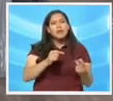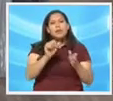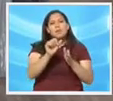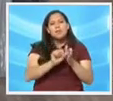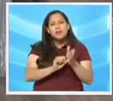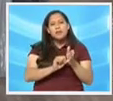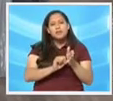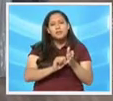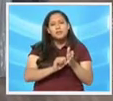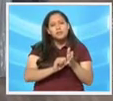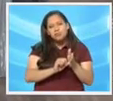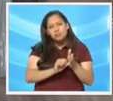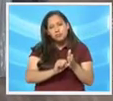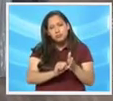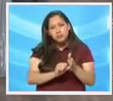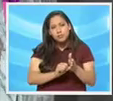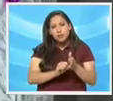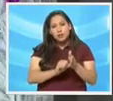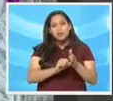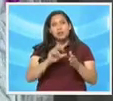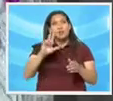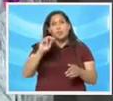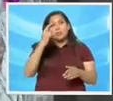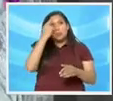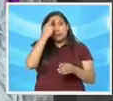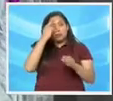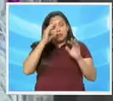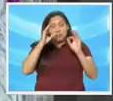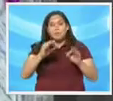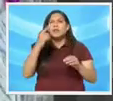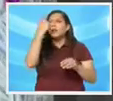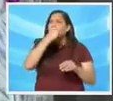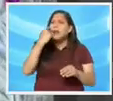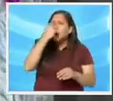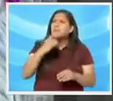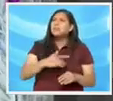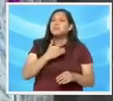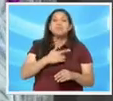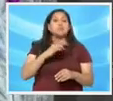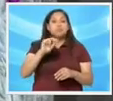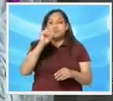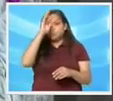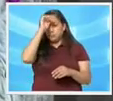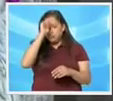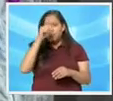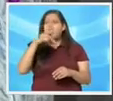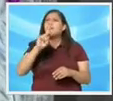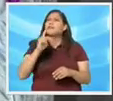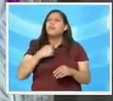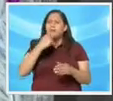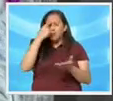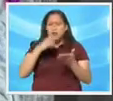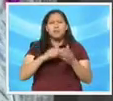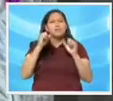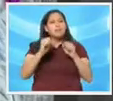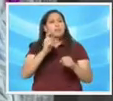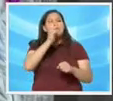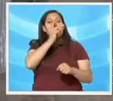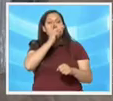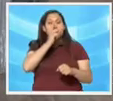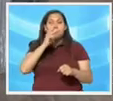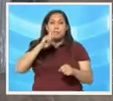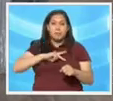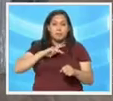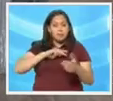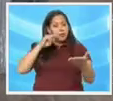meses. Por supuesto, no lo recuerda para nada, no lo recordaba para nada y decía, lo que sí estoy seguro es que de mi papá, viendo